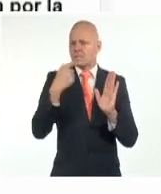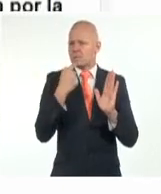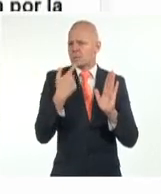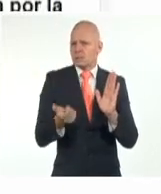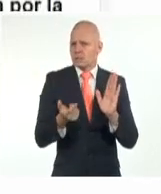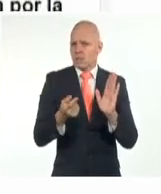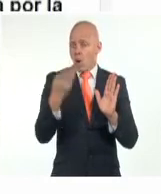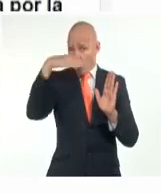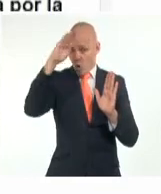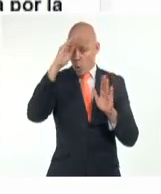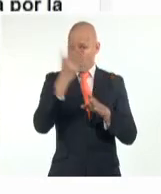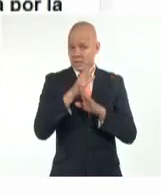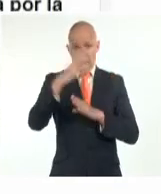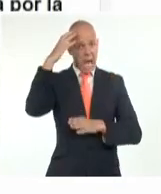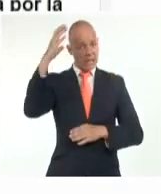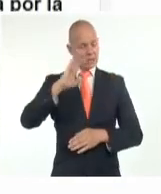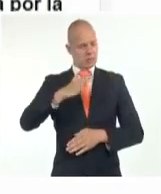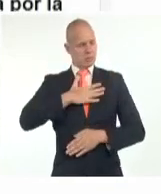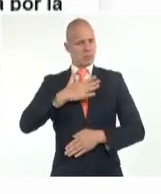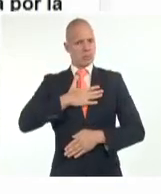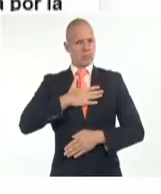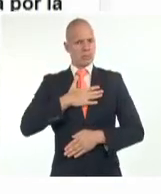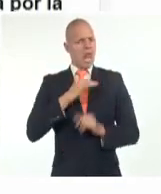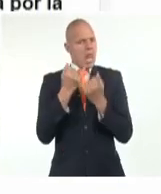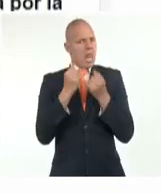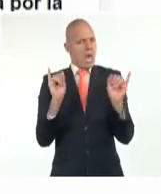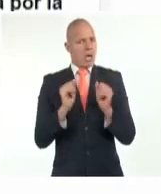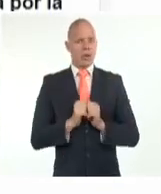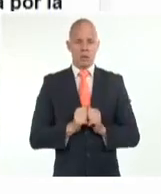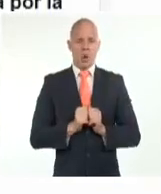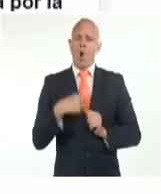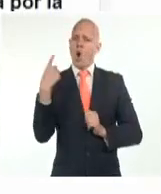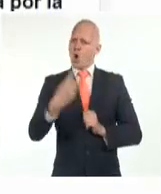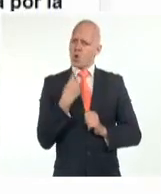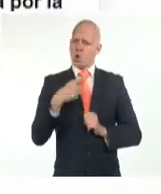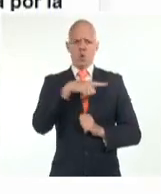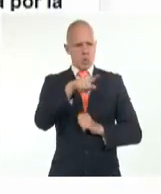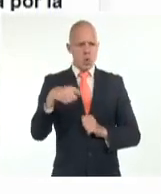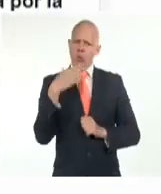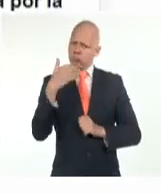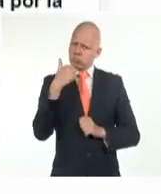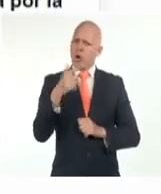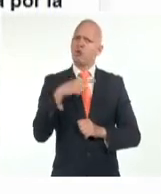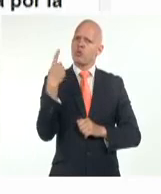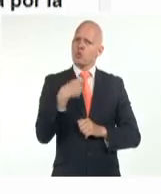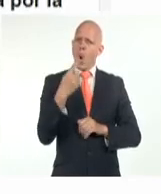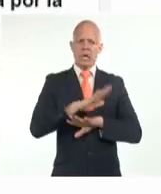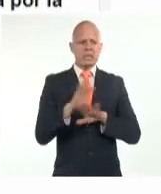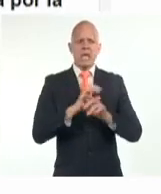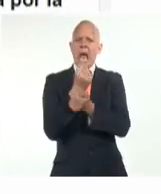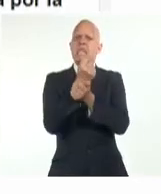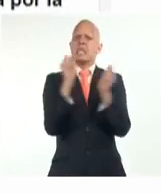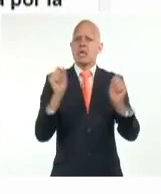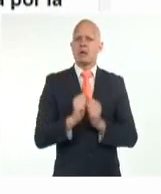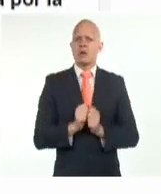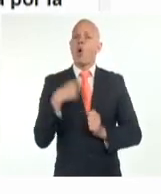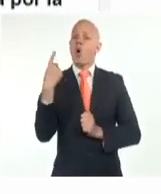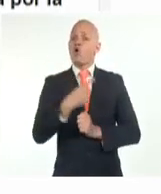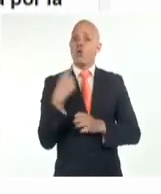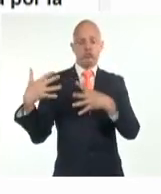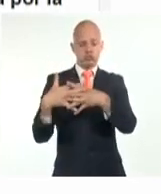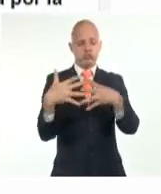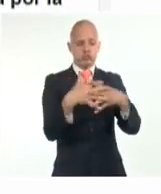Cuba es un Estado socialista de derecho y justicia social, democrático, independiente y soberano, organizado con todos y para el bien